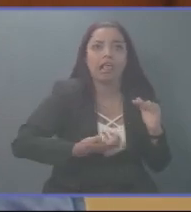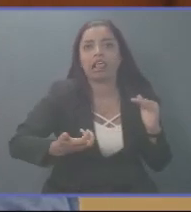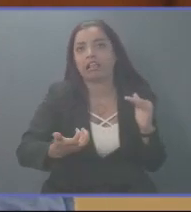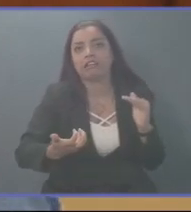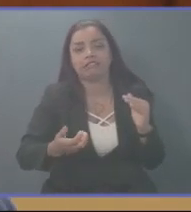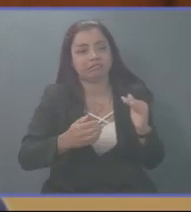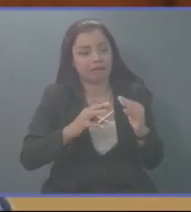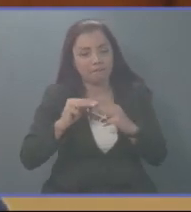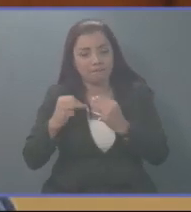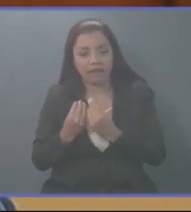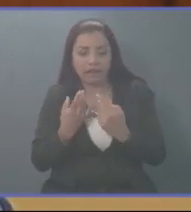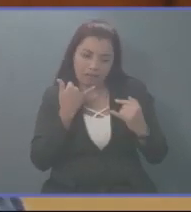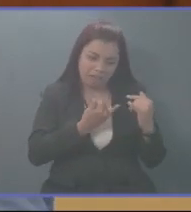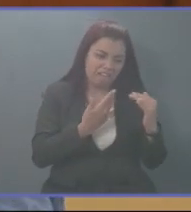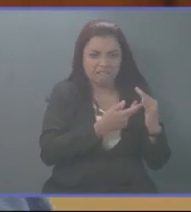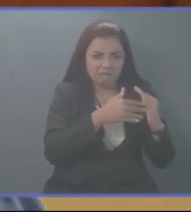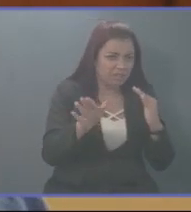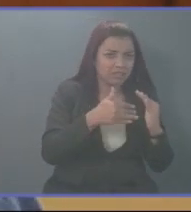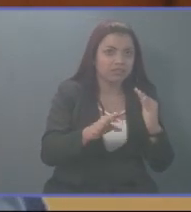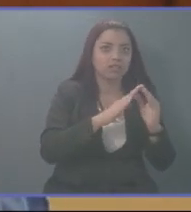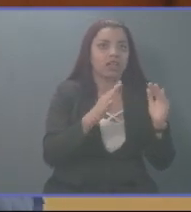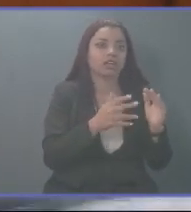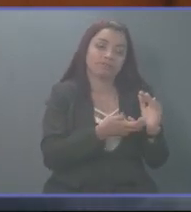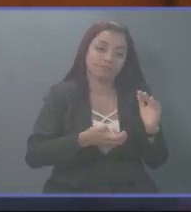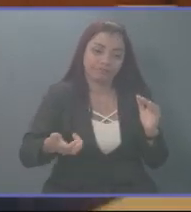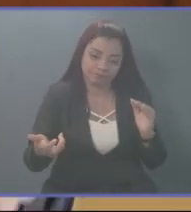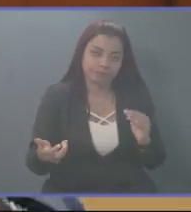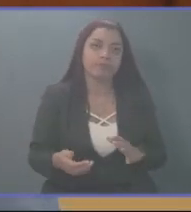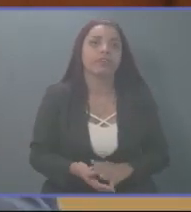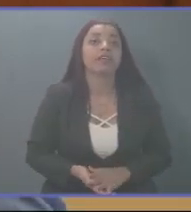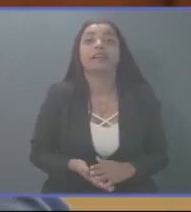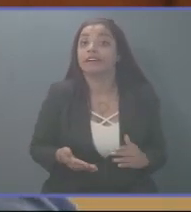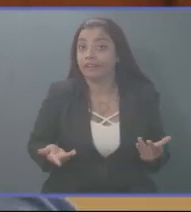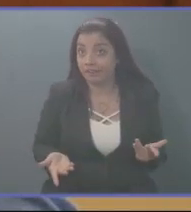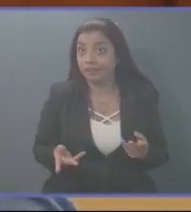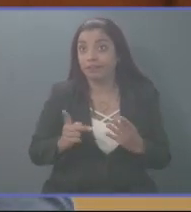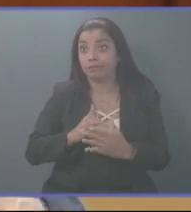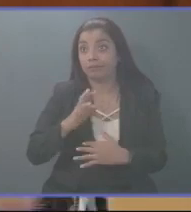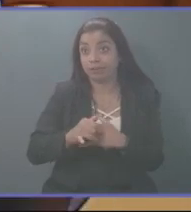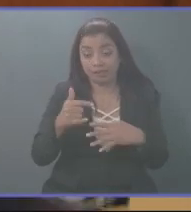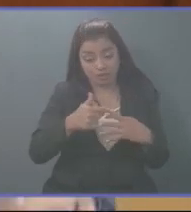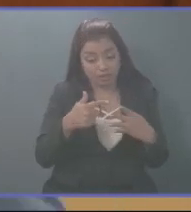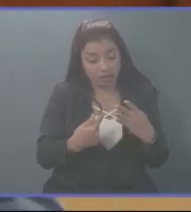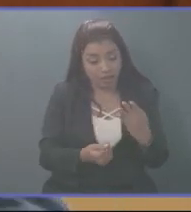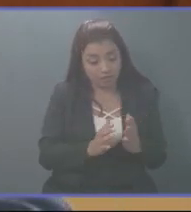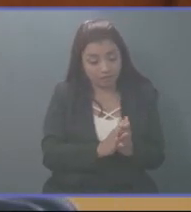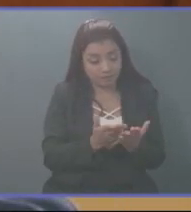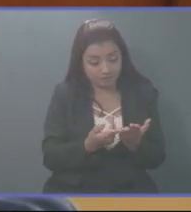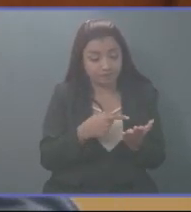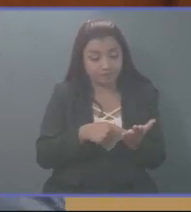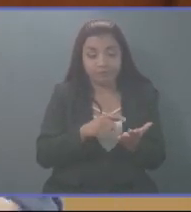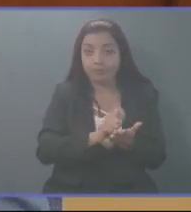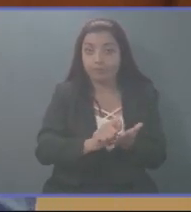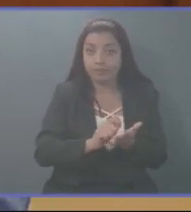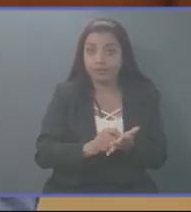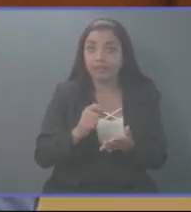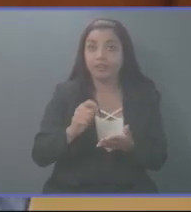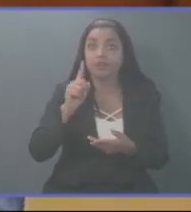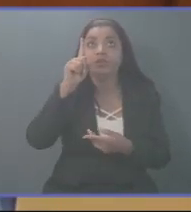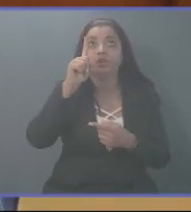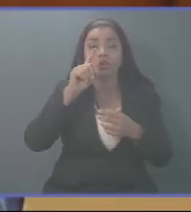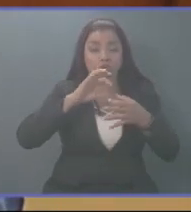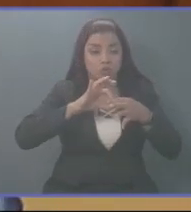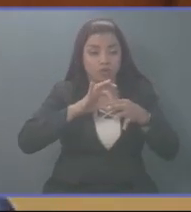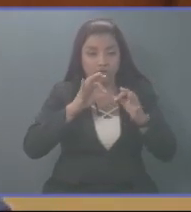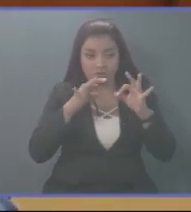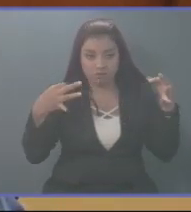se adjunta el respectivo proyecto de decreto Dios, Unión, Libertad y tiene casi todas las firmas